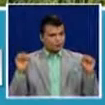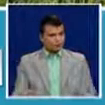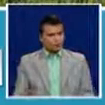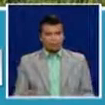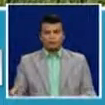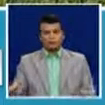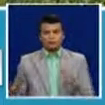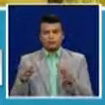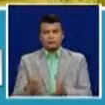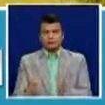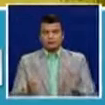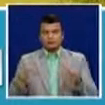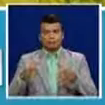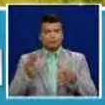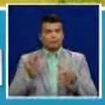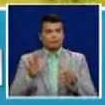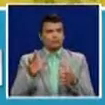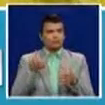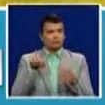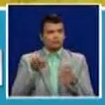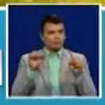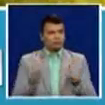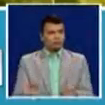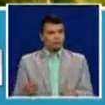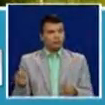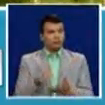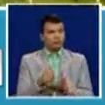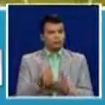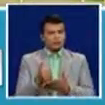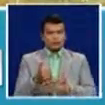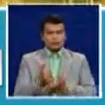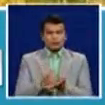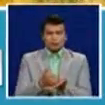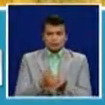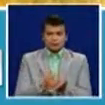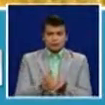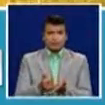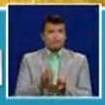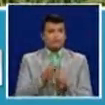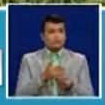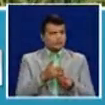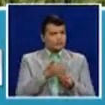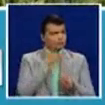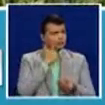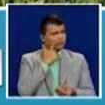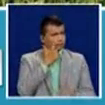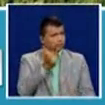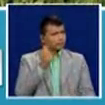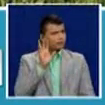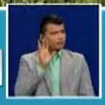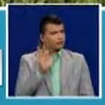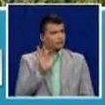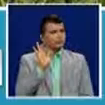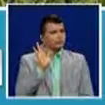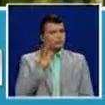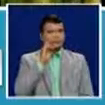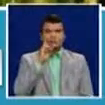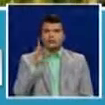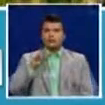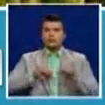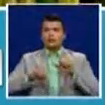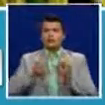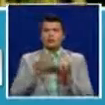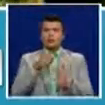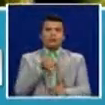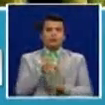matera grande donde sembrar ajo, cebolla, y lo rico que es, lo bueno que es, sin preservativos,